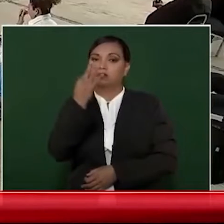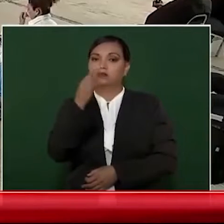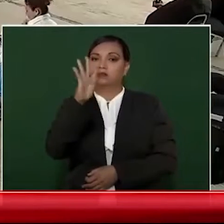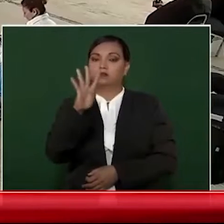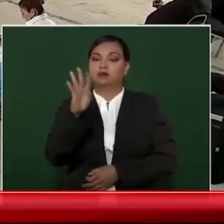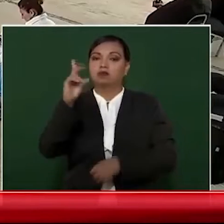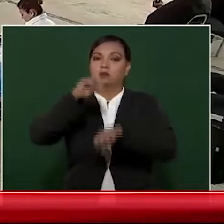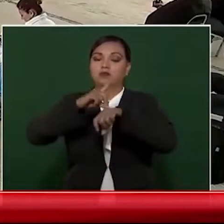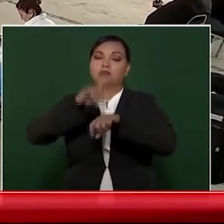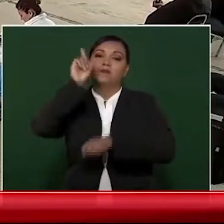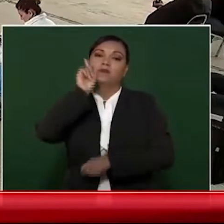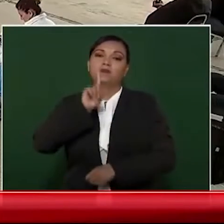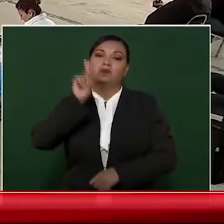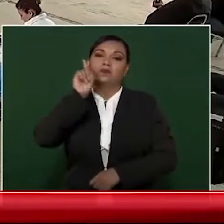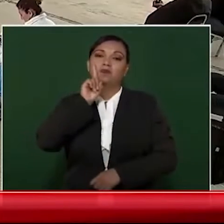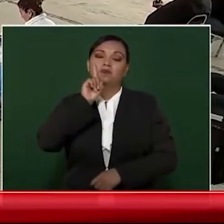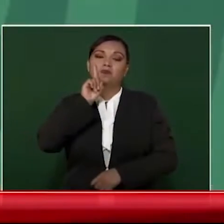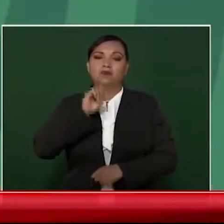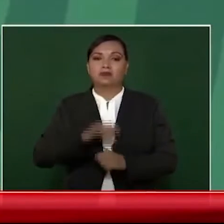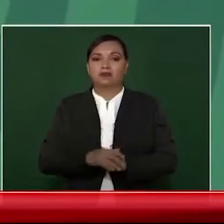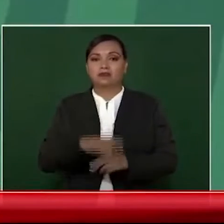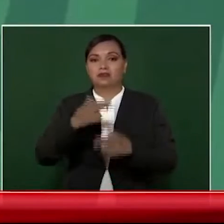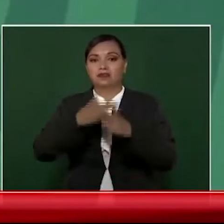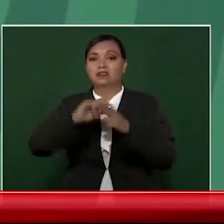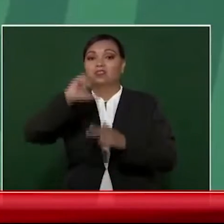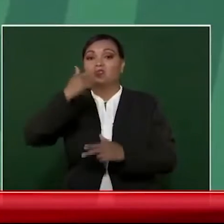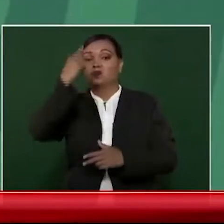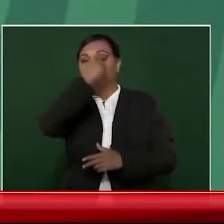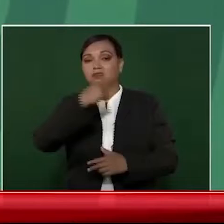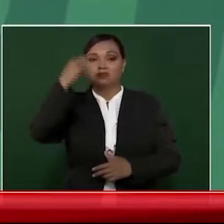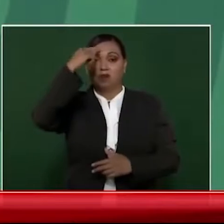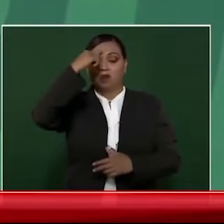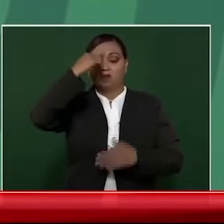tres, cuatro días mujeres, hasta 12 horas